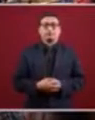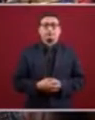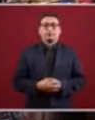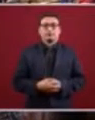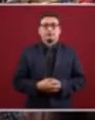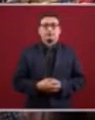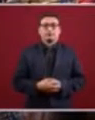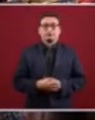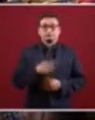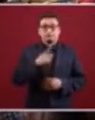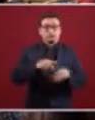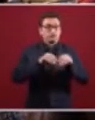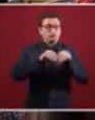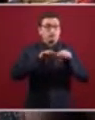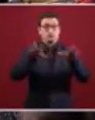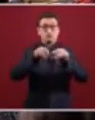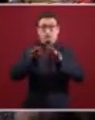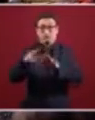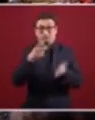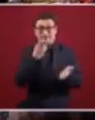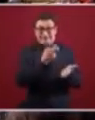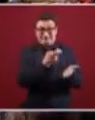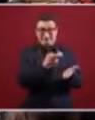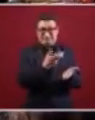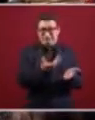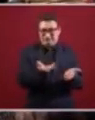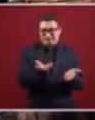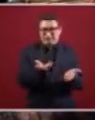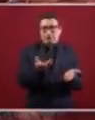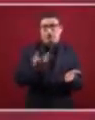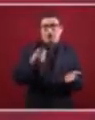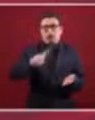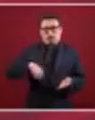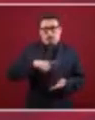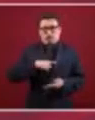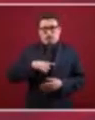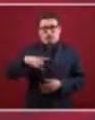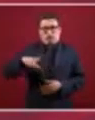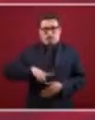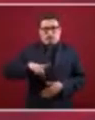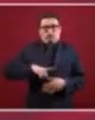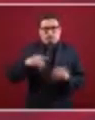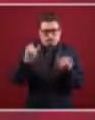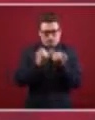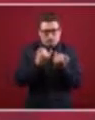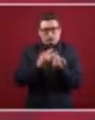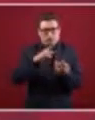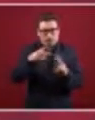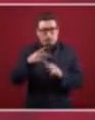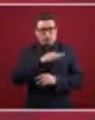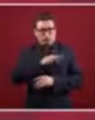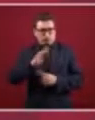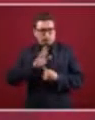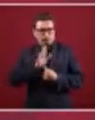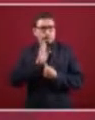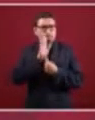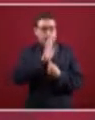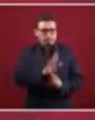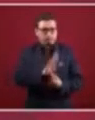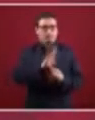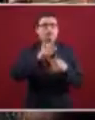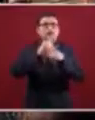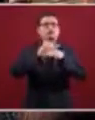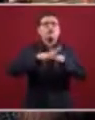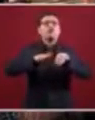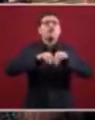se publican estas cosas, nosotros tenemos el derecho de dar a